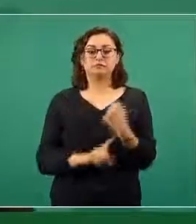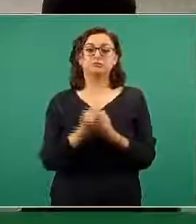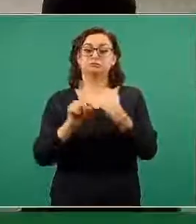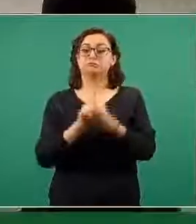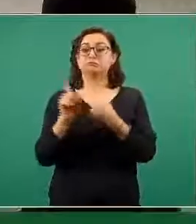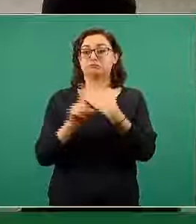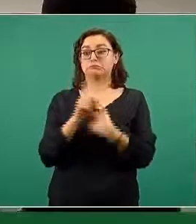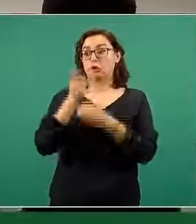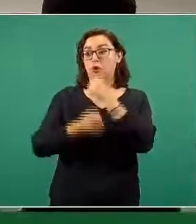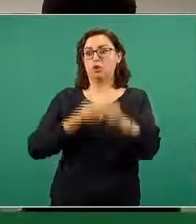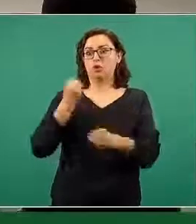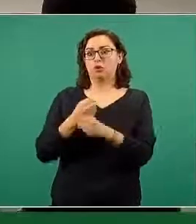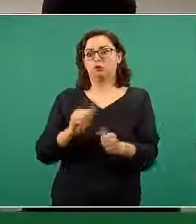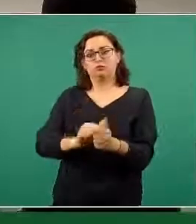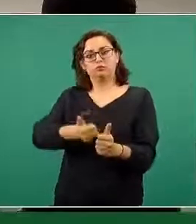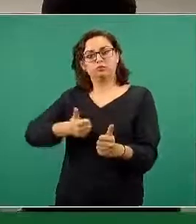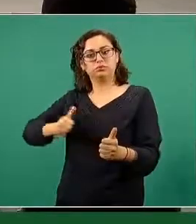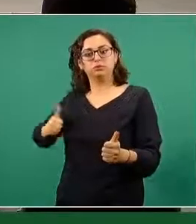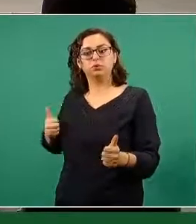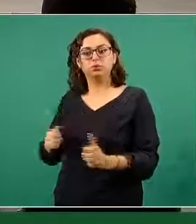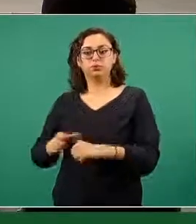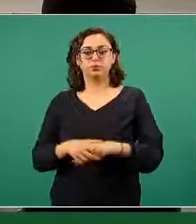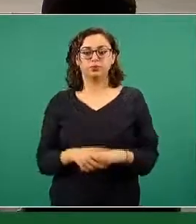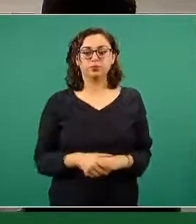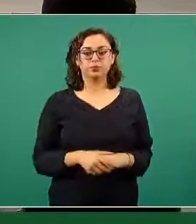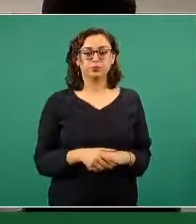rezago educativo en México.